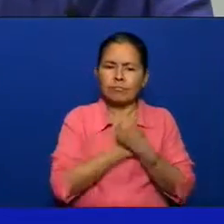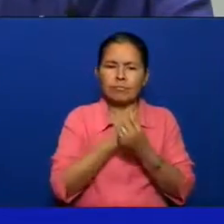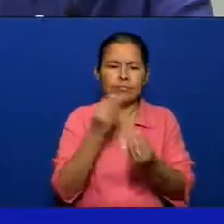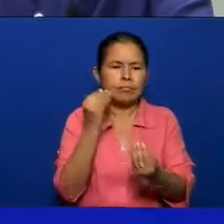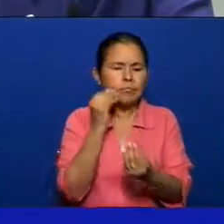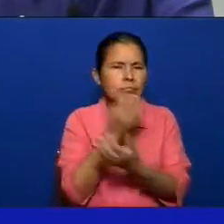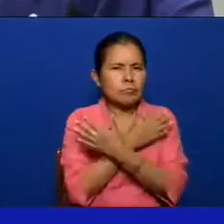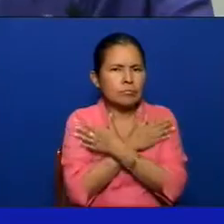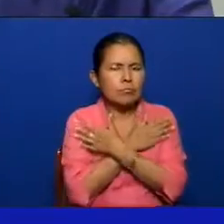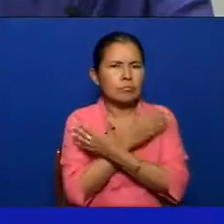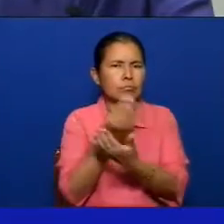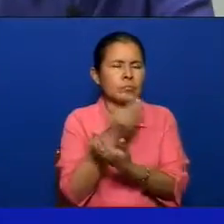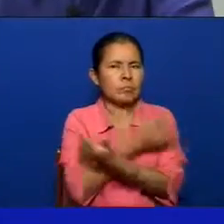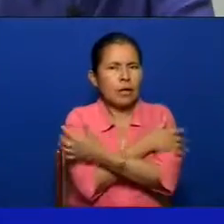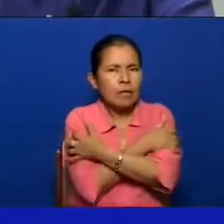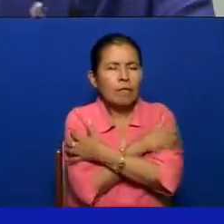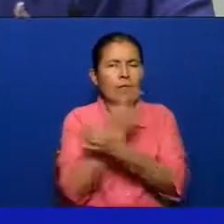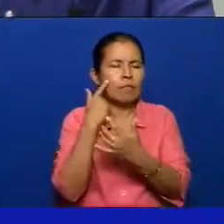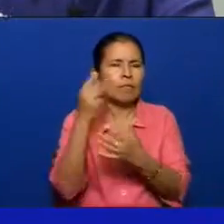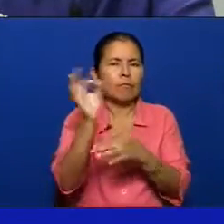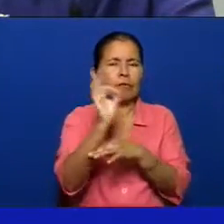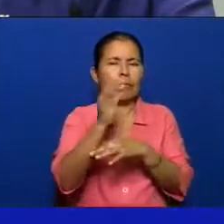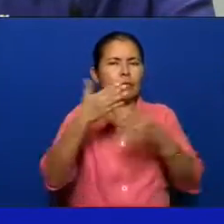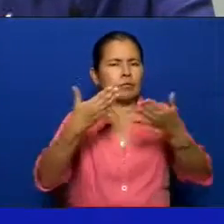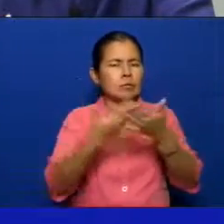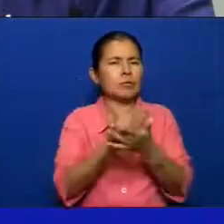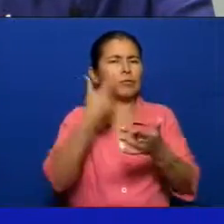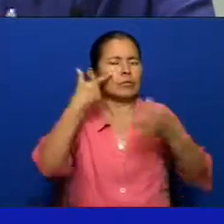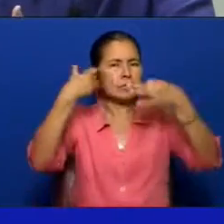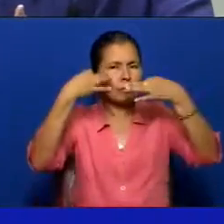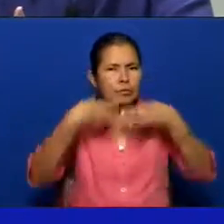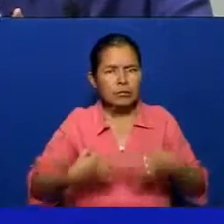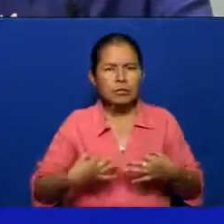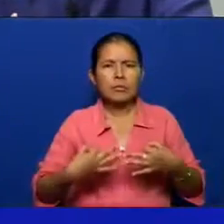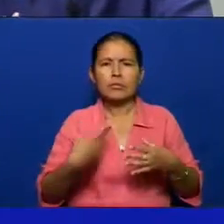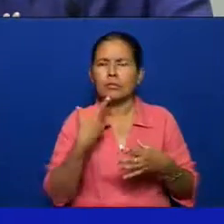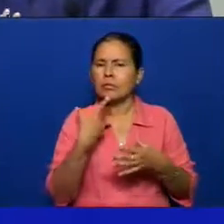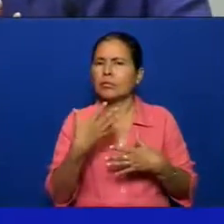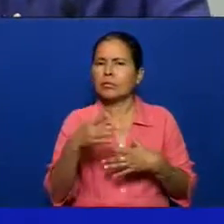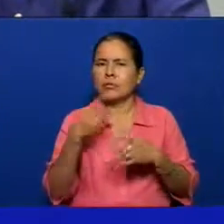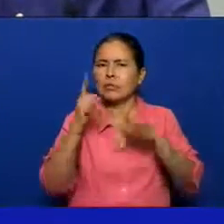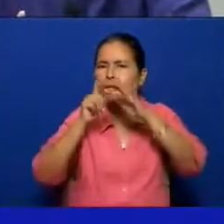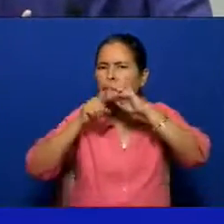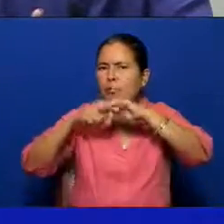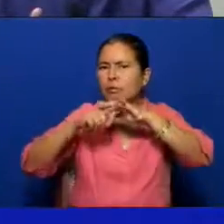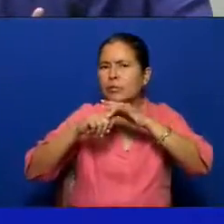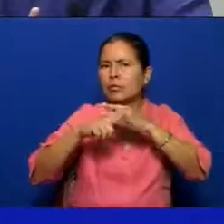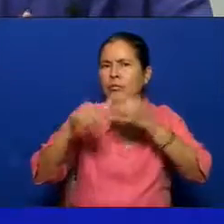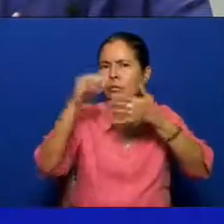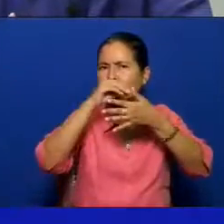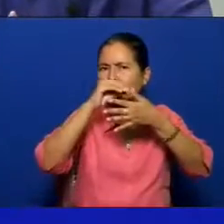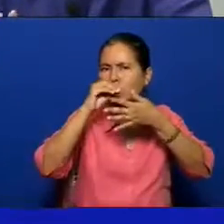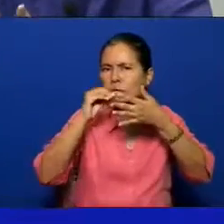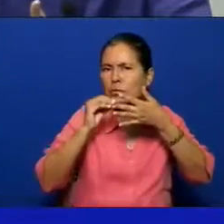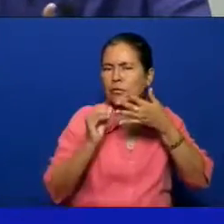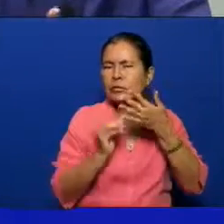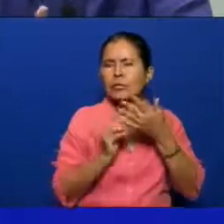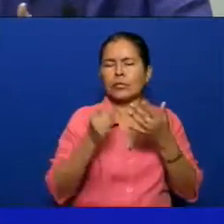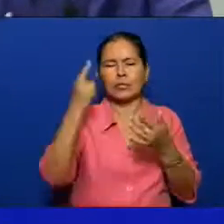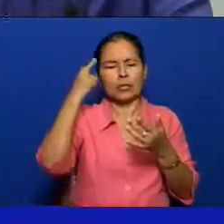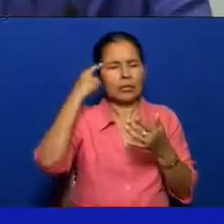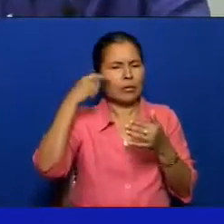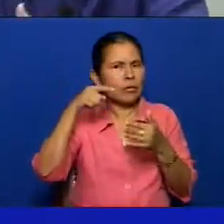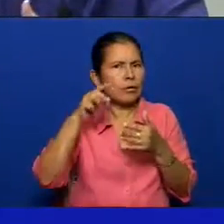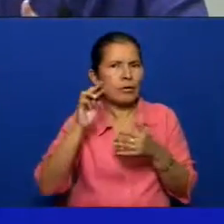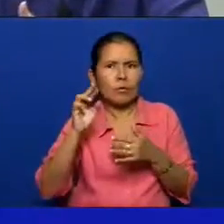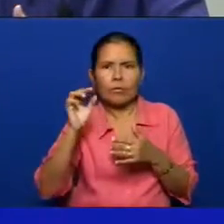en la caricia, en el abrazo. Y está comprobado por la psicopedagogía, por la neurociencia